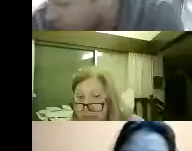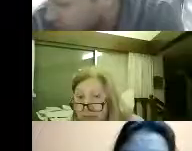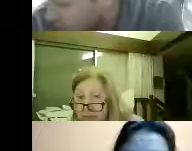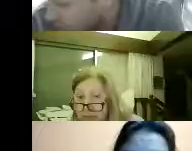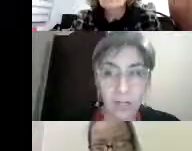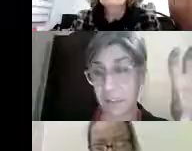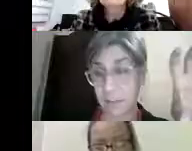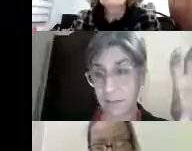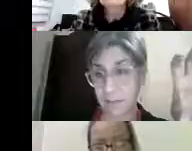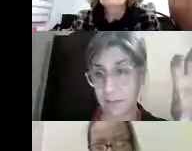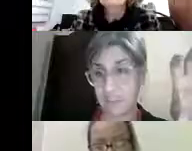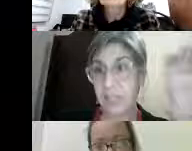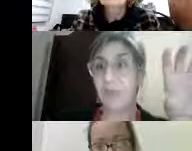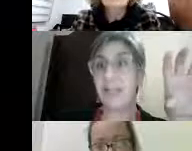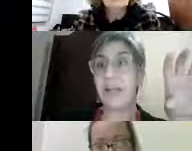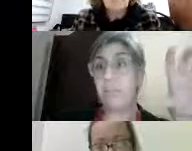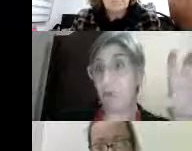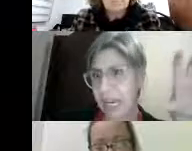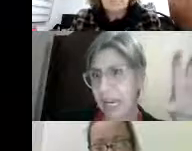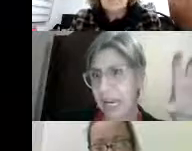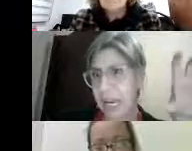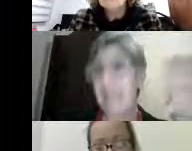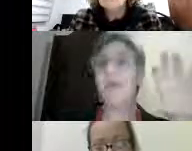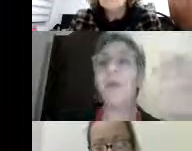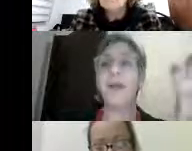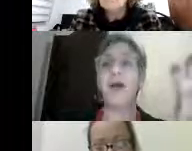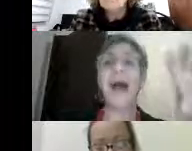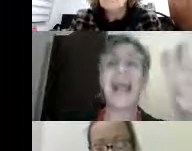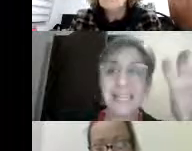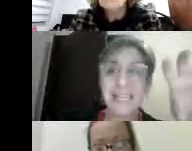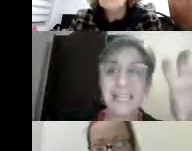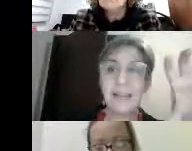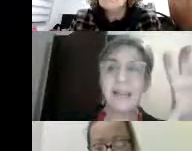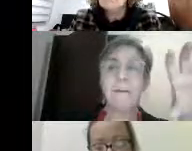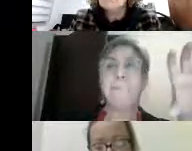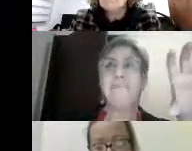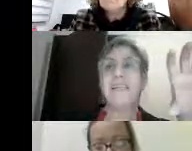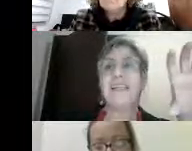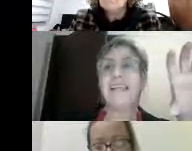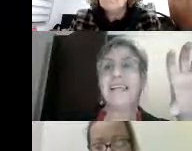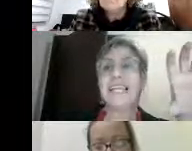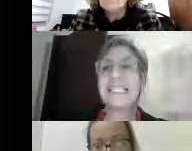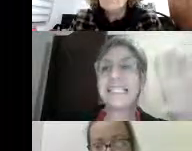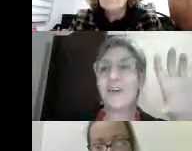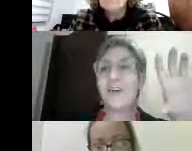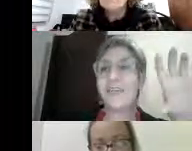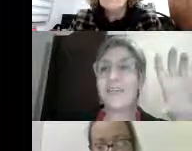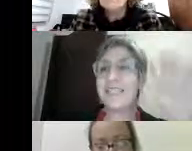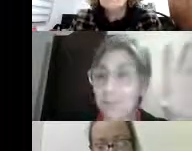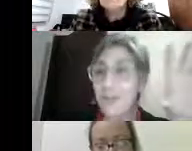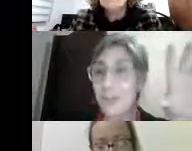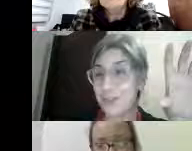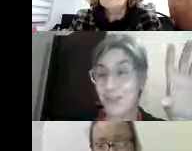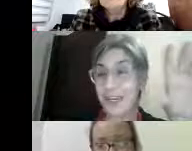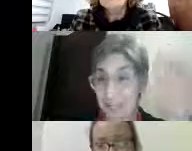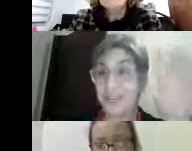VIH negativas. Y ustedes dirán, ¿por qué? Y bueno, ahí es,